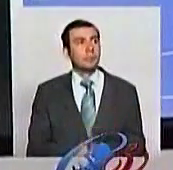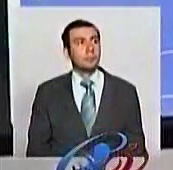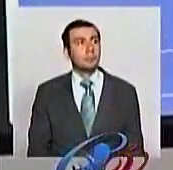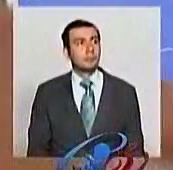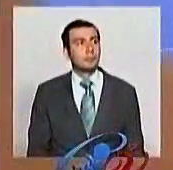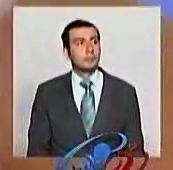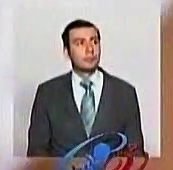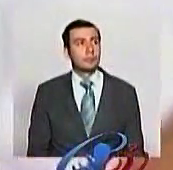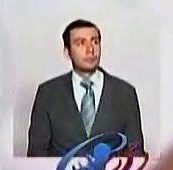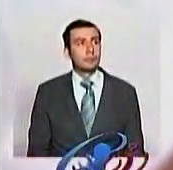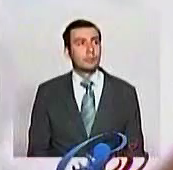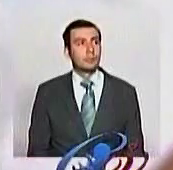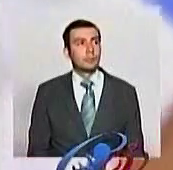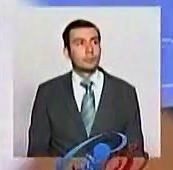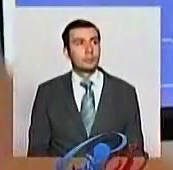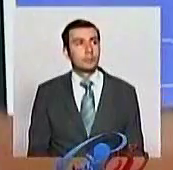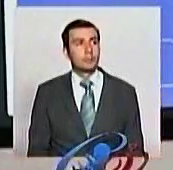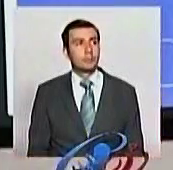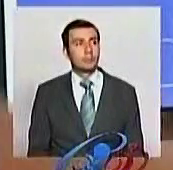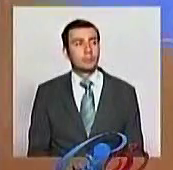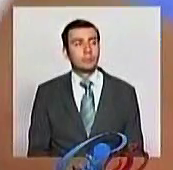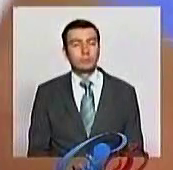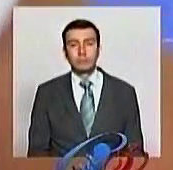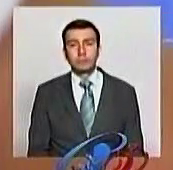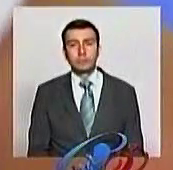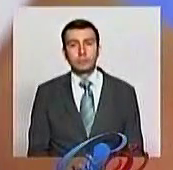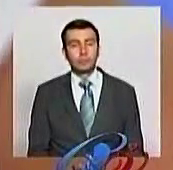Entonces nosotros acá pues le ponemos al